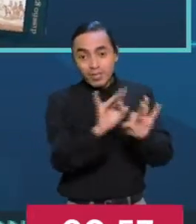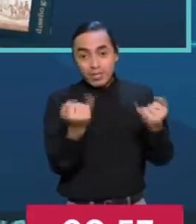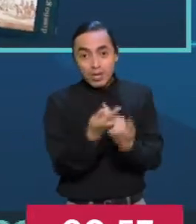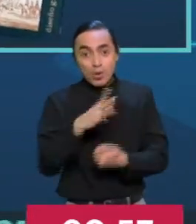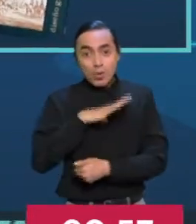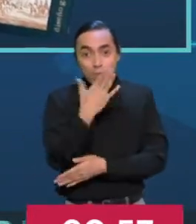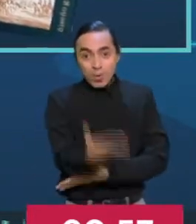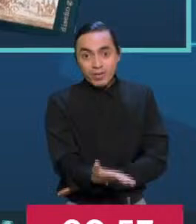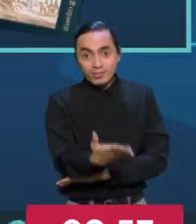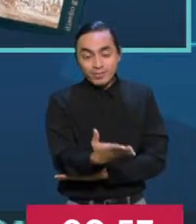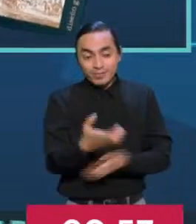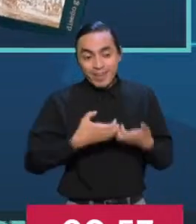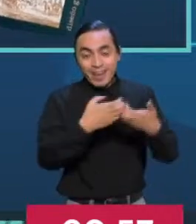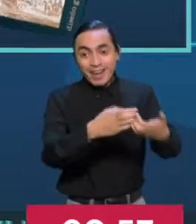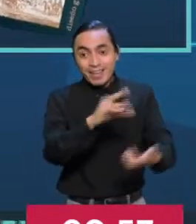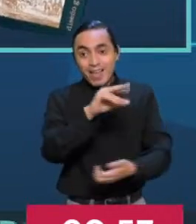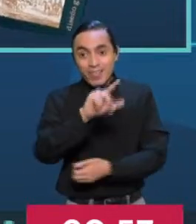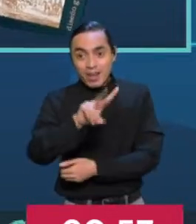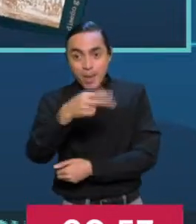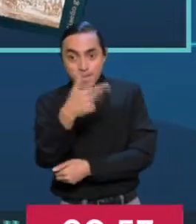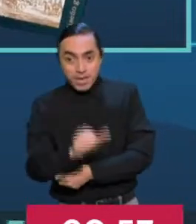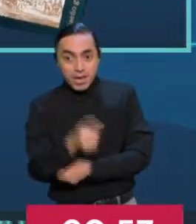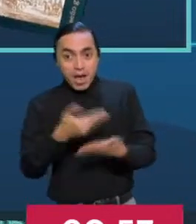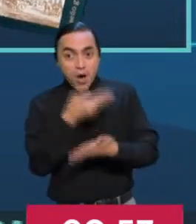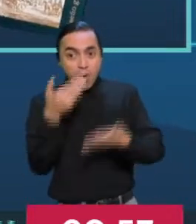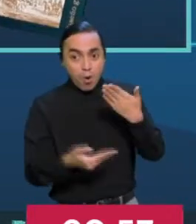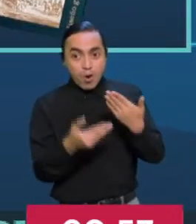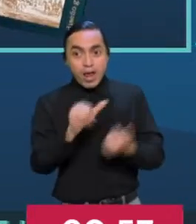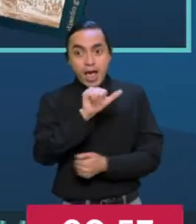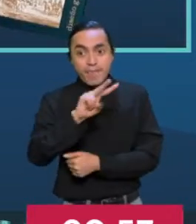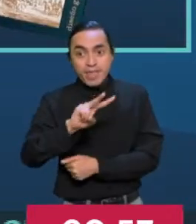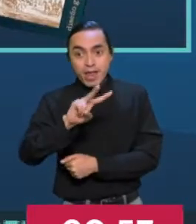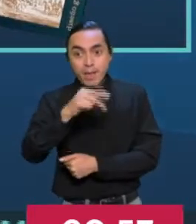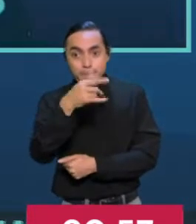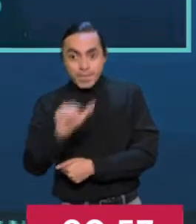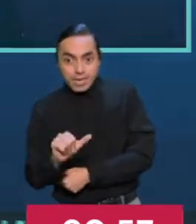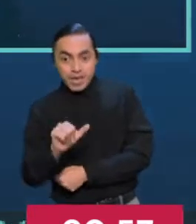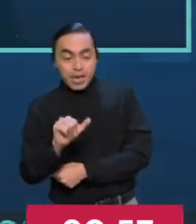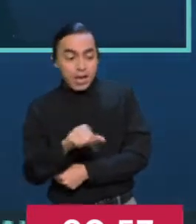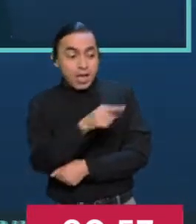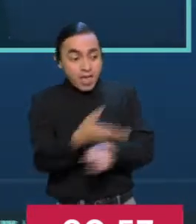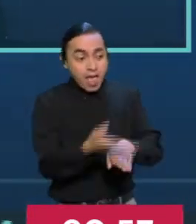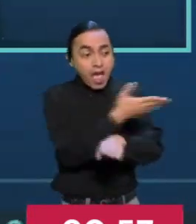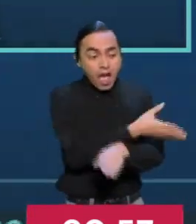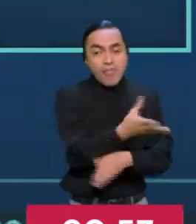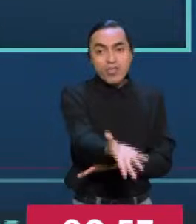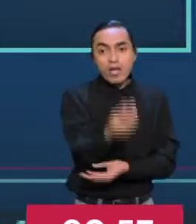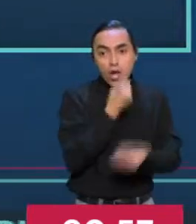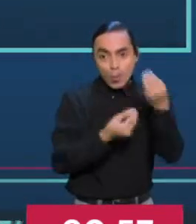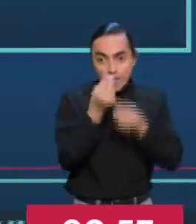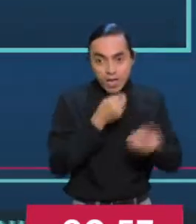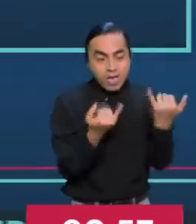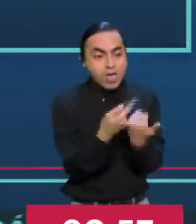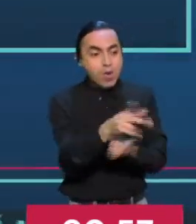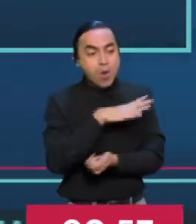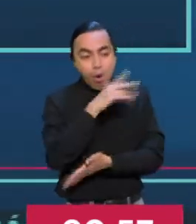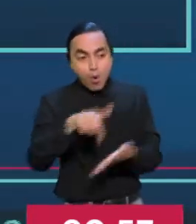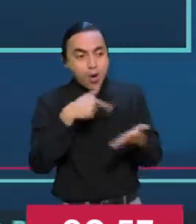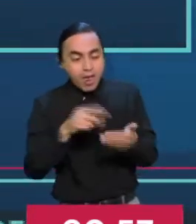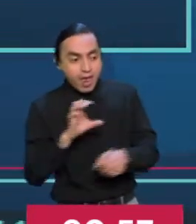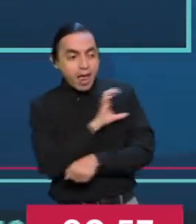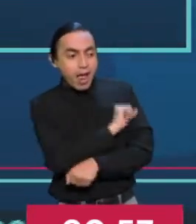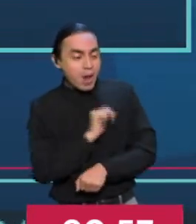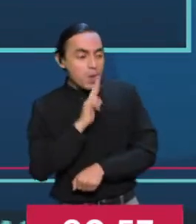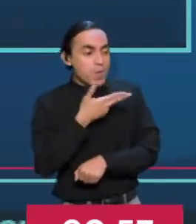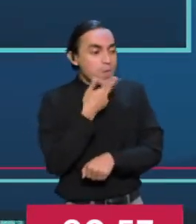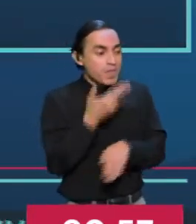canal de La Viga, que ahora ya desapareció, ahora es la Avenida de la Viga, pues ahí se hacían picnics, ahí era uno de los lugares favoritos de los viajeros